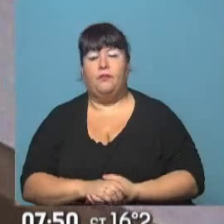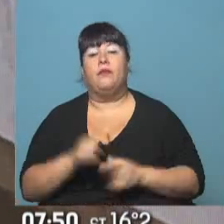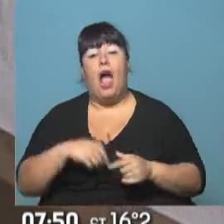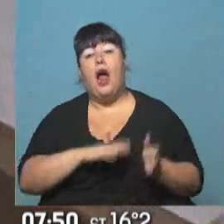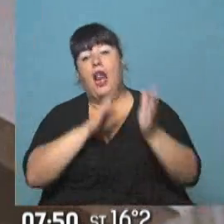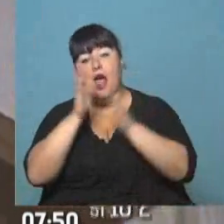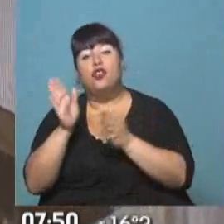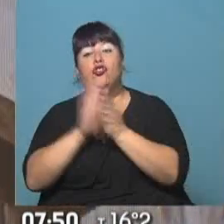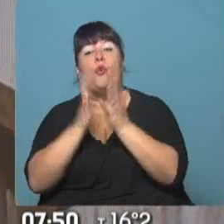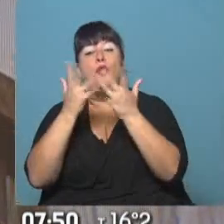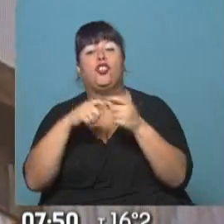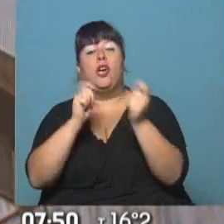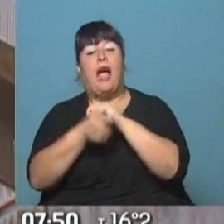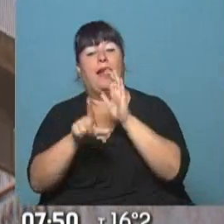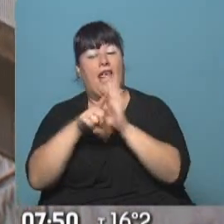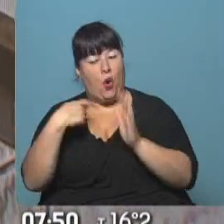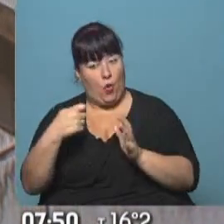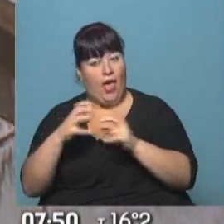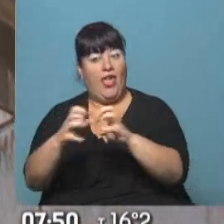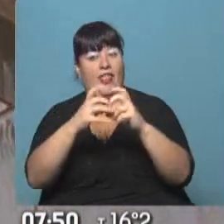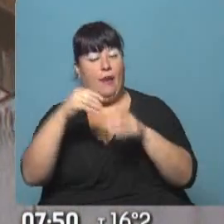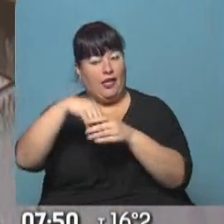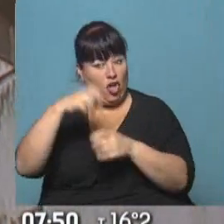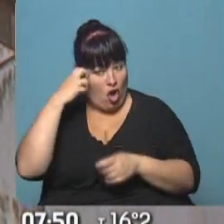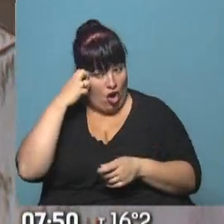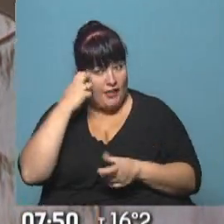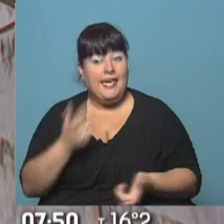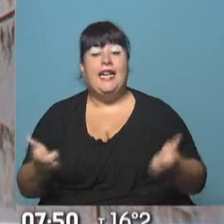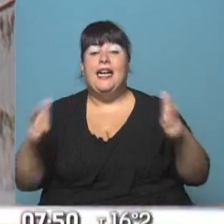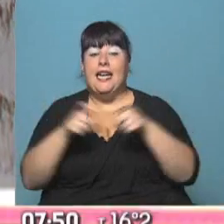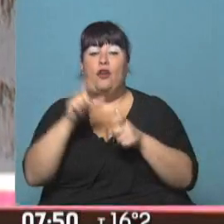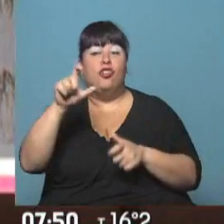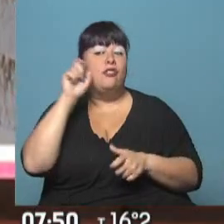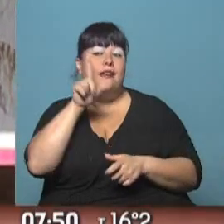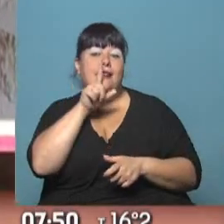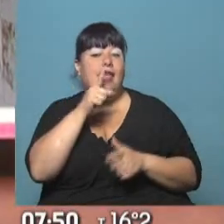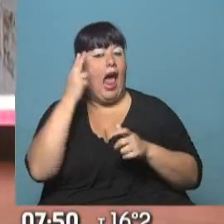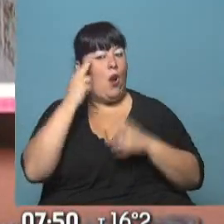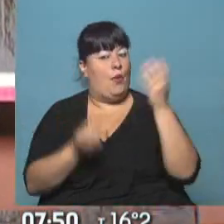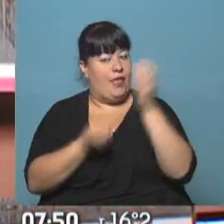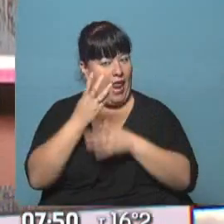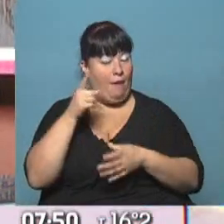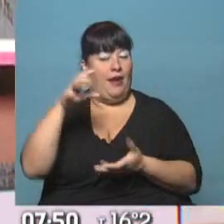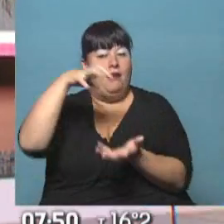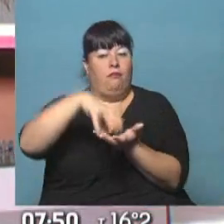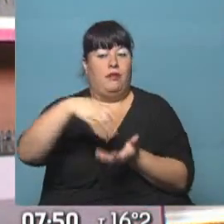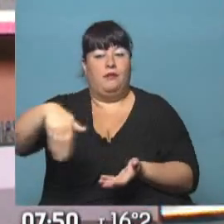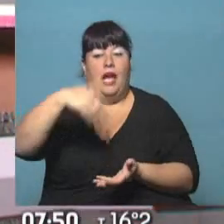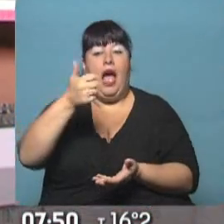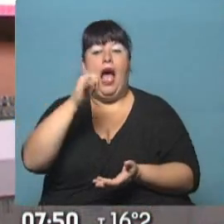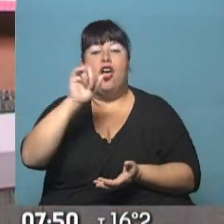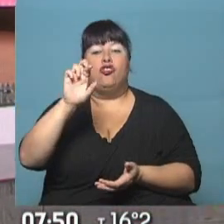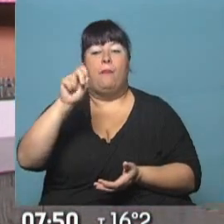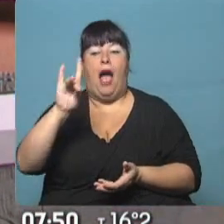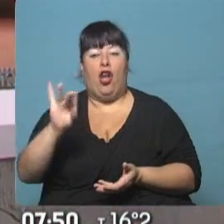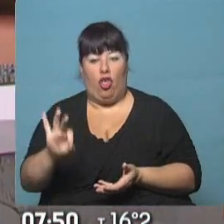Subamos nuevamente del proyecto de reforma previsional, el debate en el Congreso y la reunión de la CGT 9 de la mañana allí en la sede de la calle